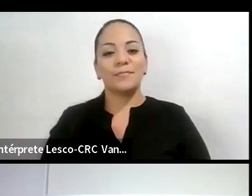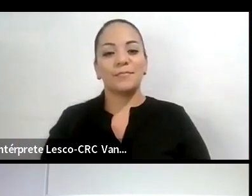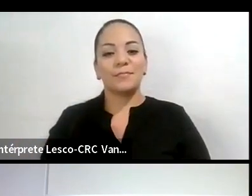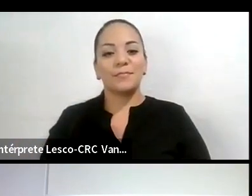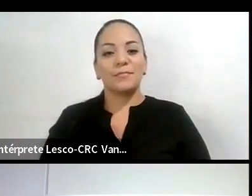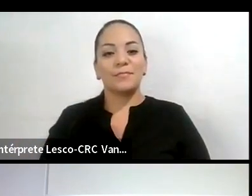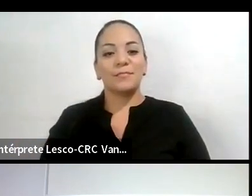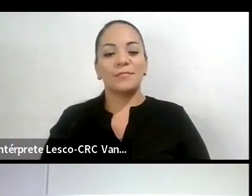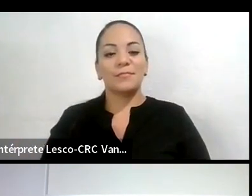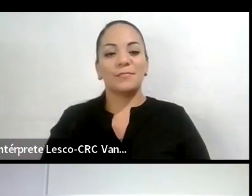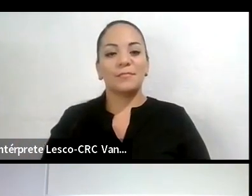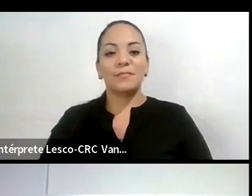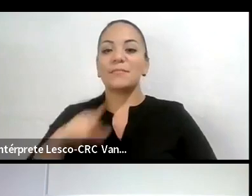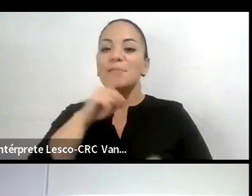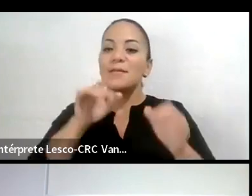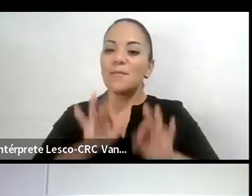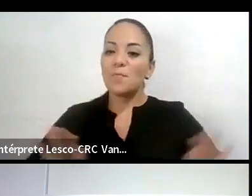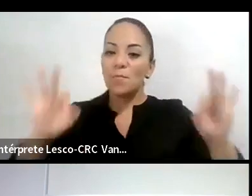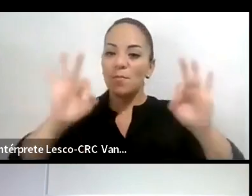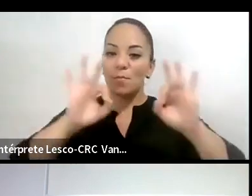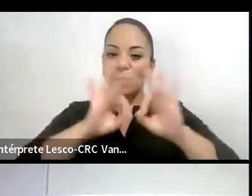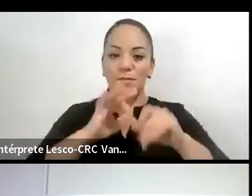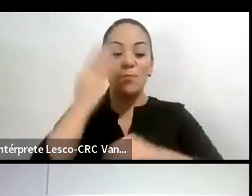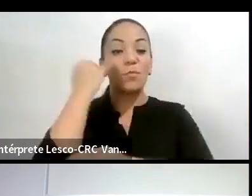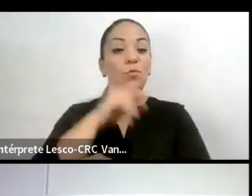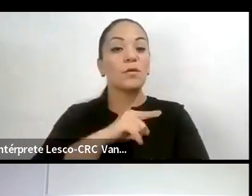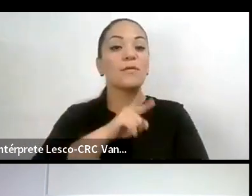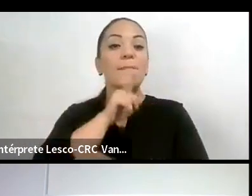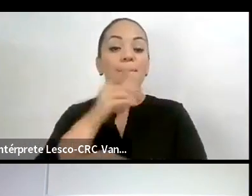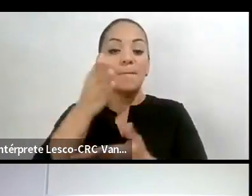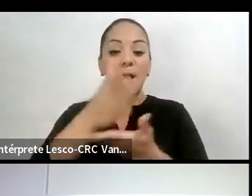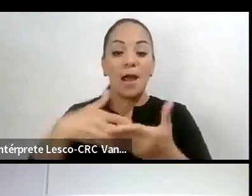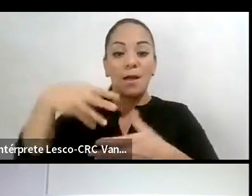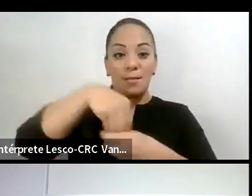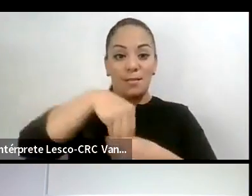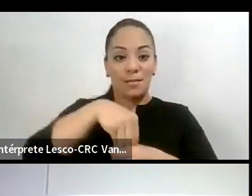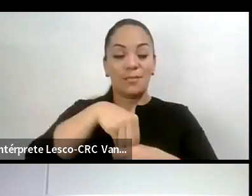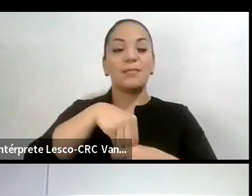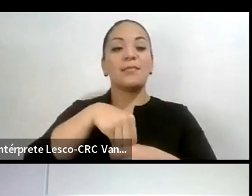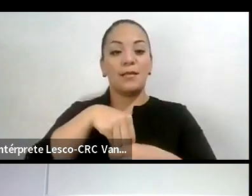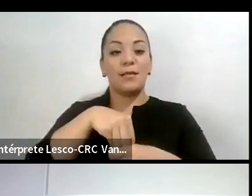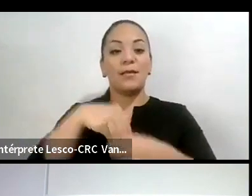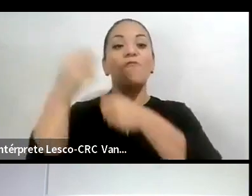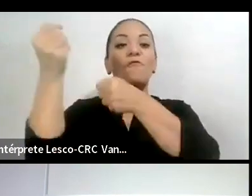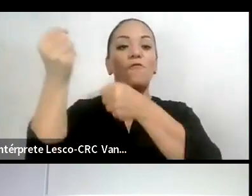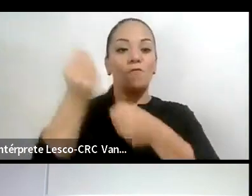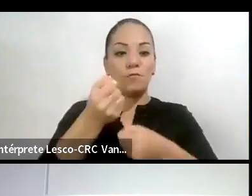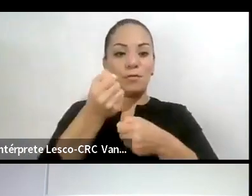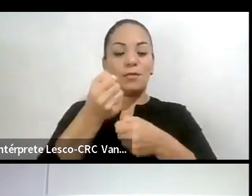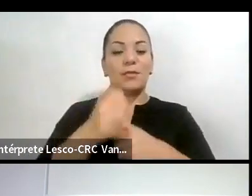Y esto es importantísimo porque hace parte de lo que la fundación